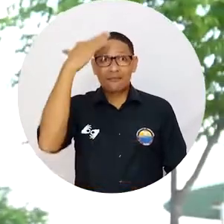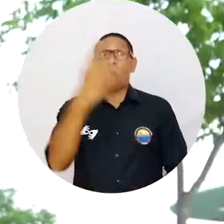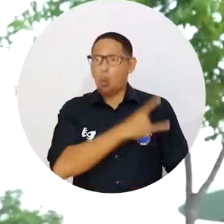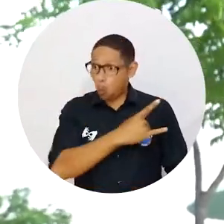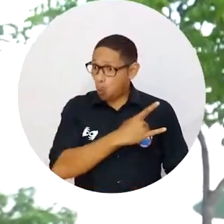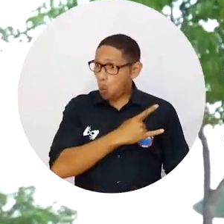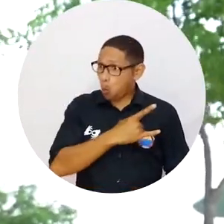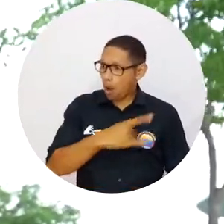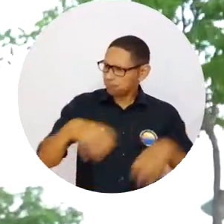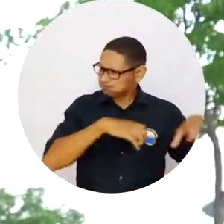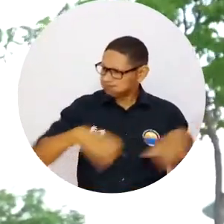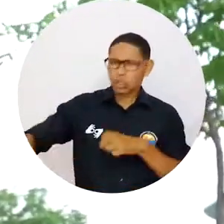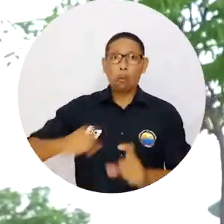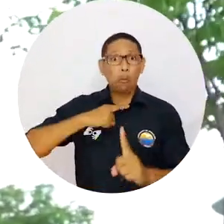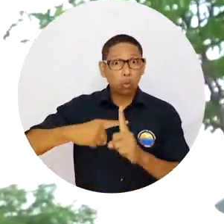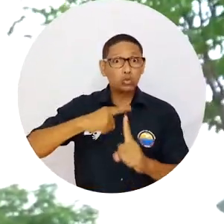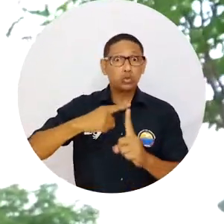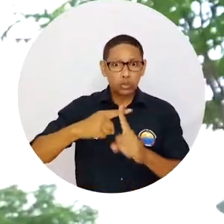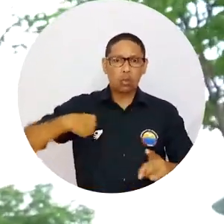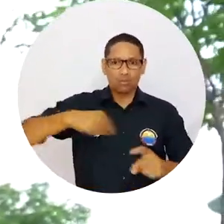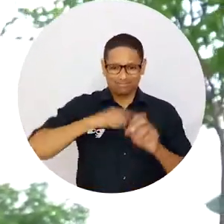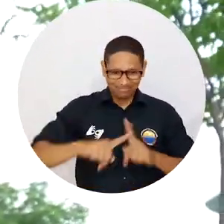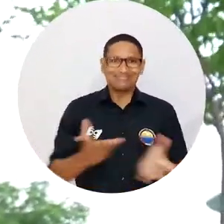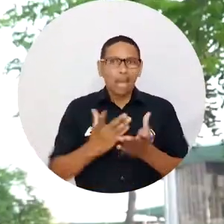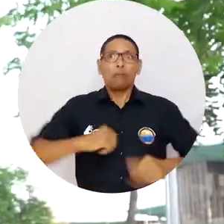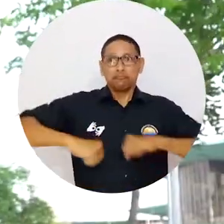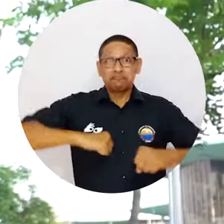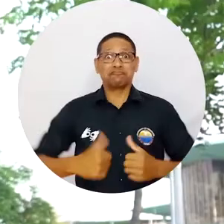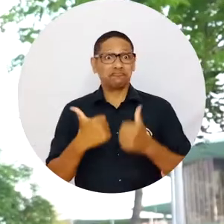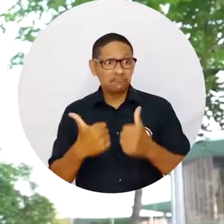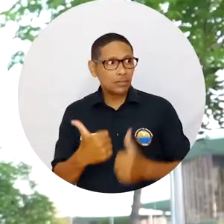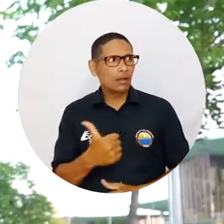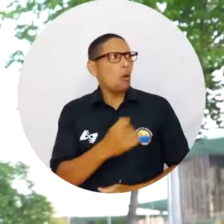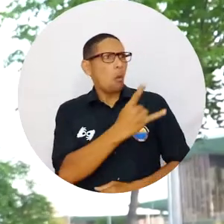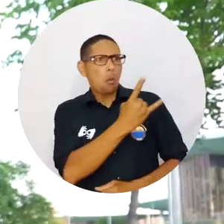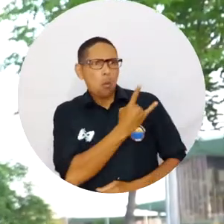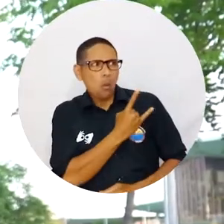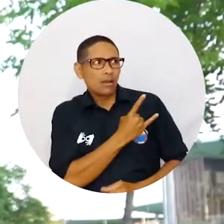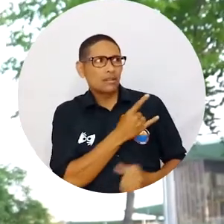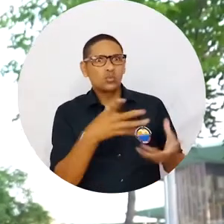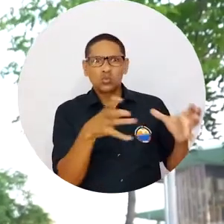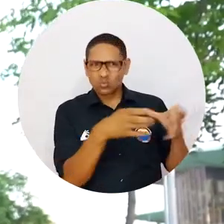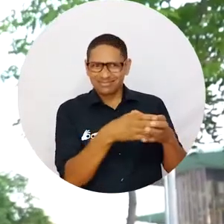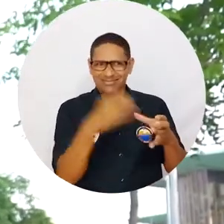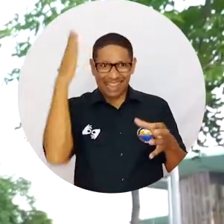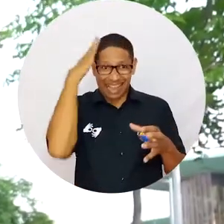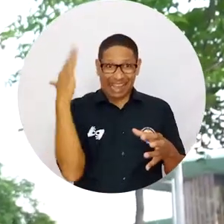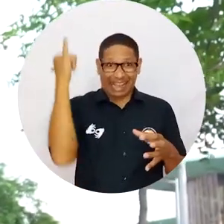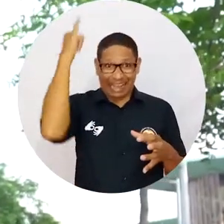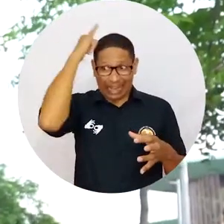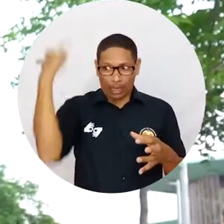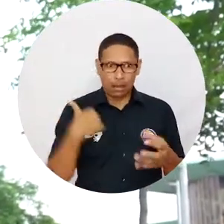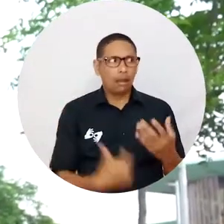digamos, positiva respecto a lo que estamos haciendo los estudiantes. La universidad, a través pues, del Consejo Académico, ha generado todas las